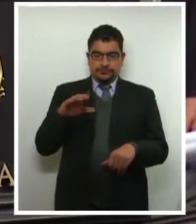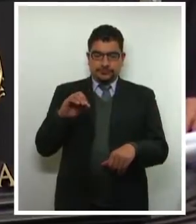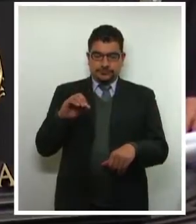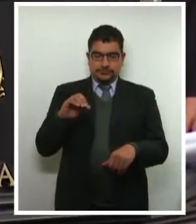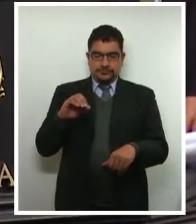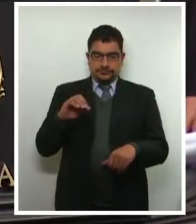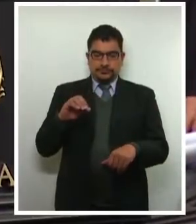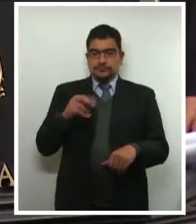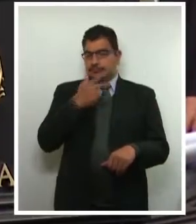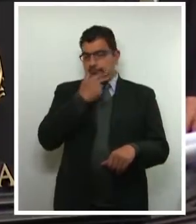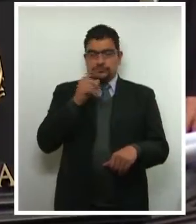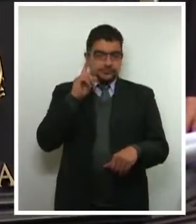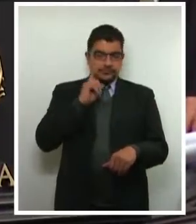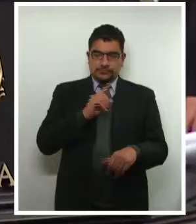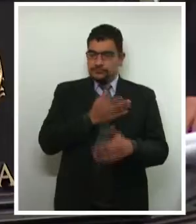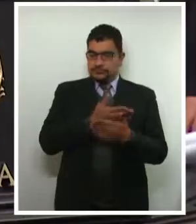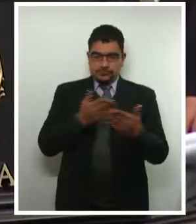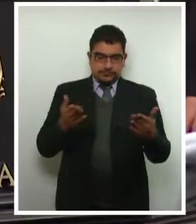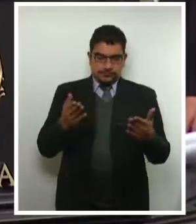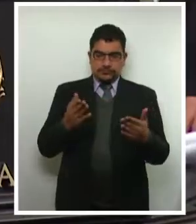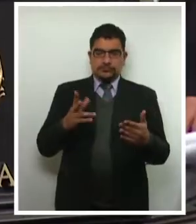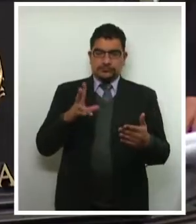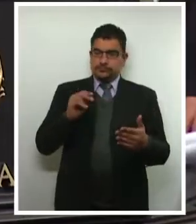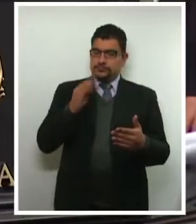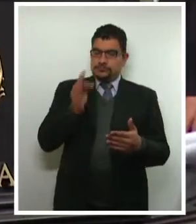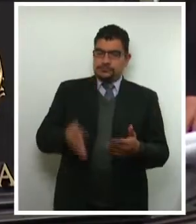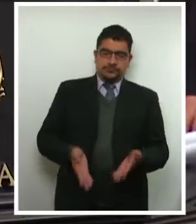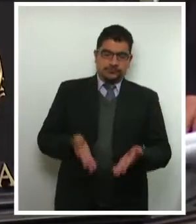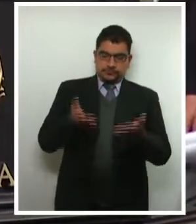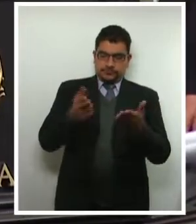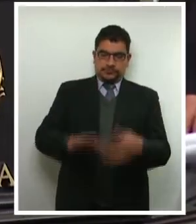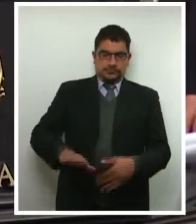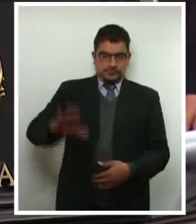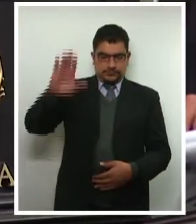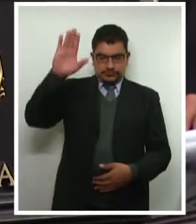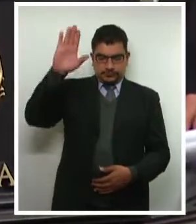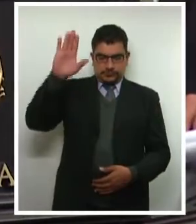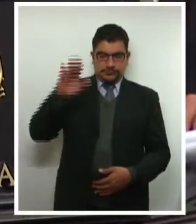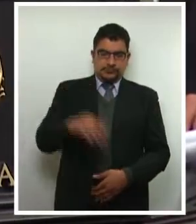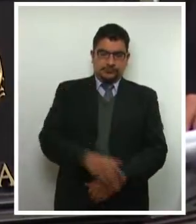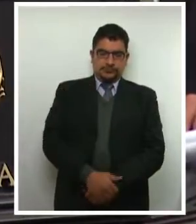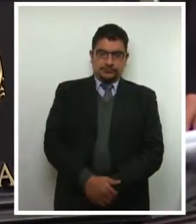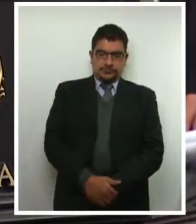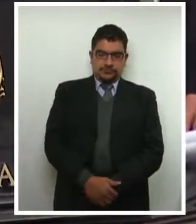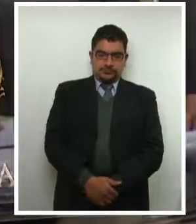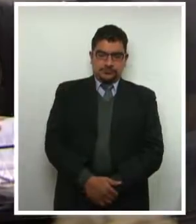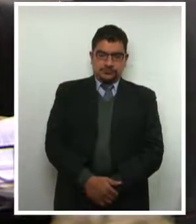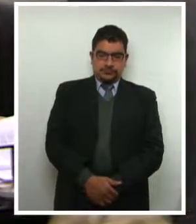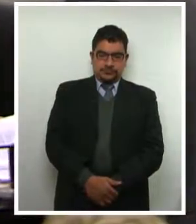Las y los diputados que estén por la negativa, favor de manifestarlo.